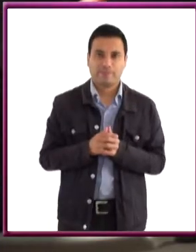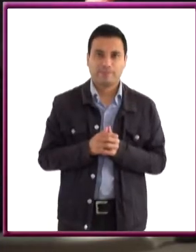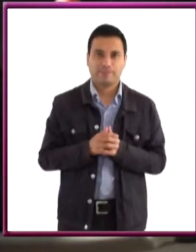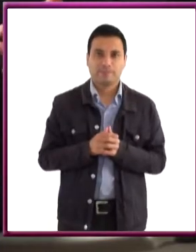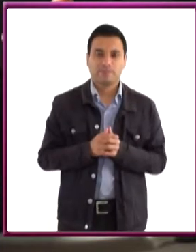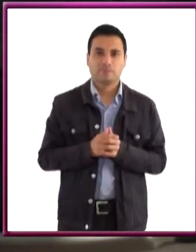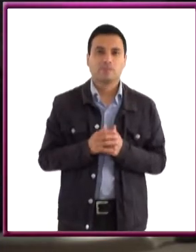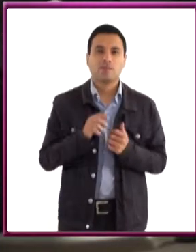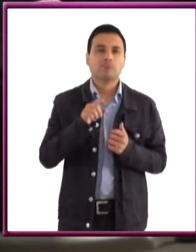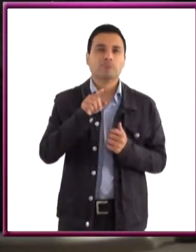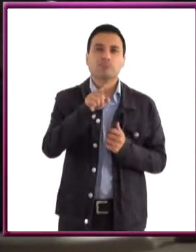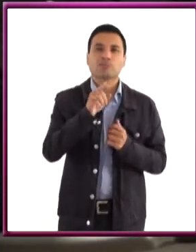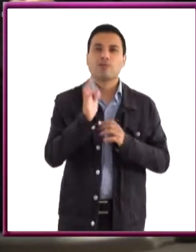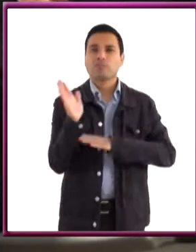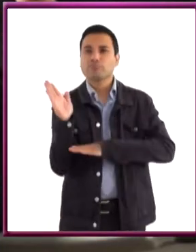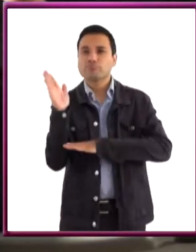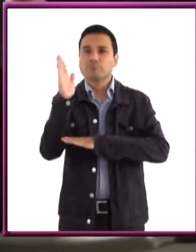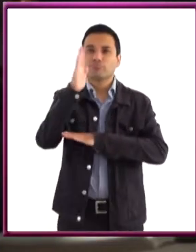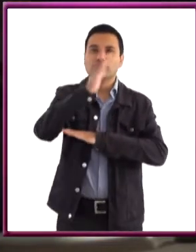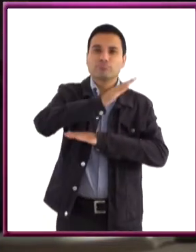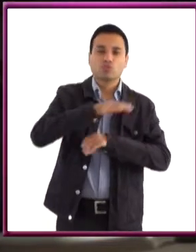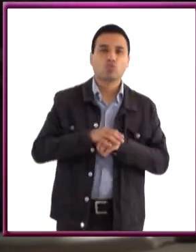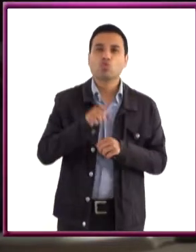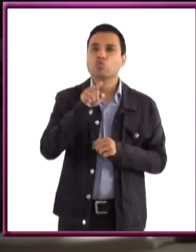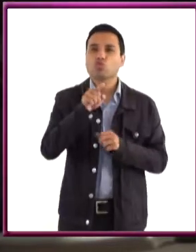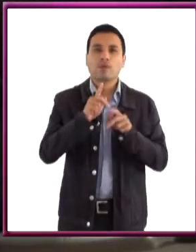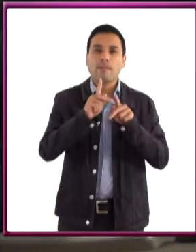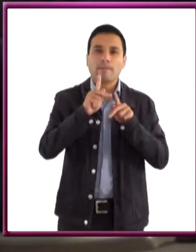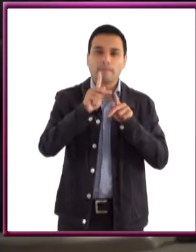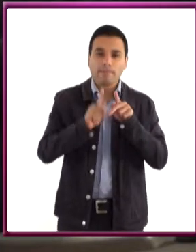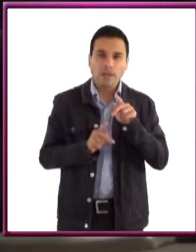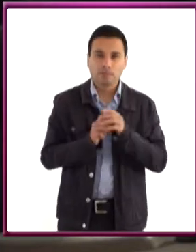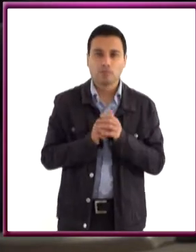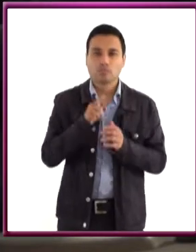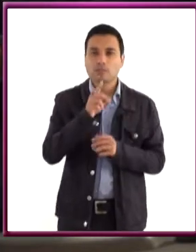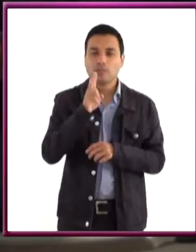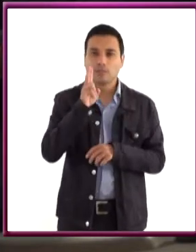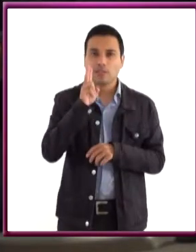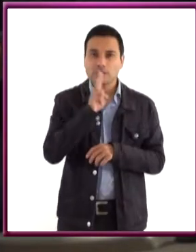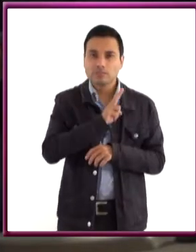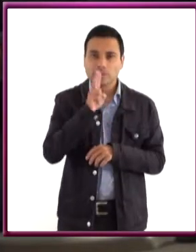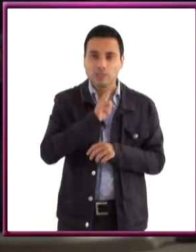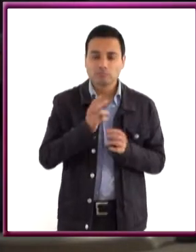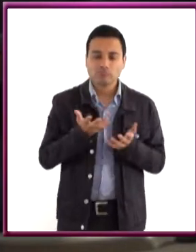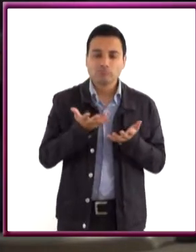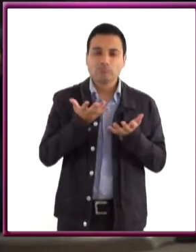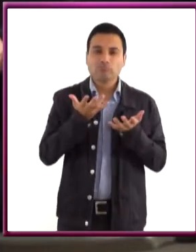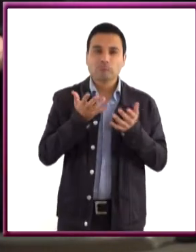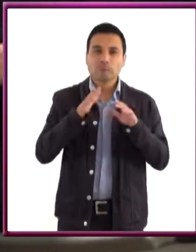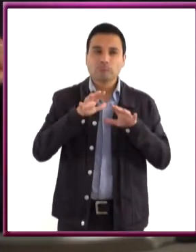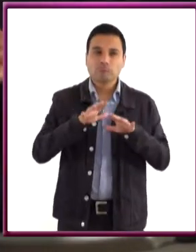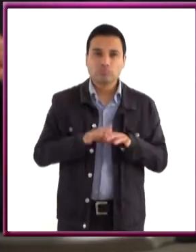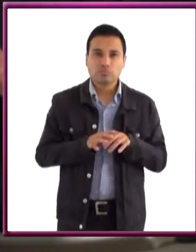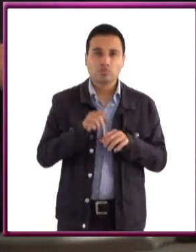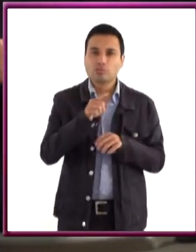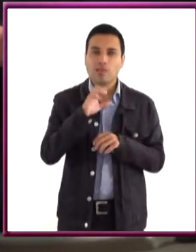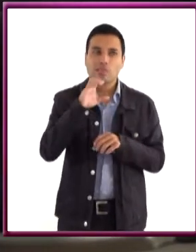en algún momento del día simplemente hagan una pausa y observen su respiración, como si fueran un